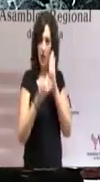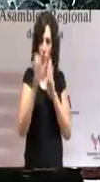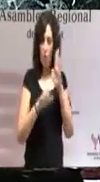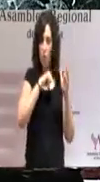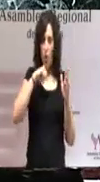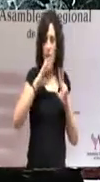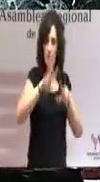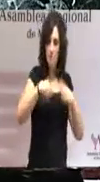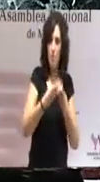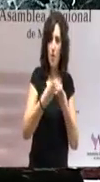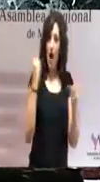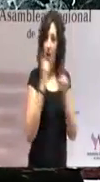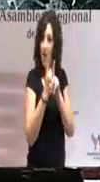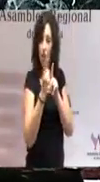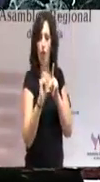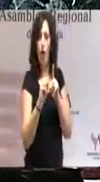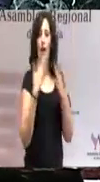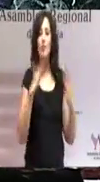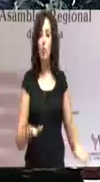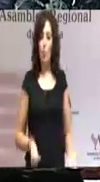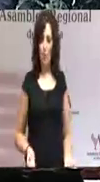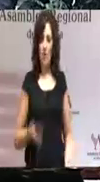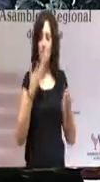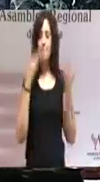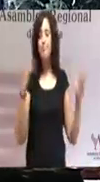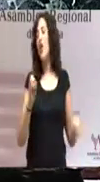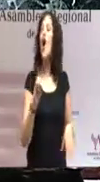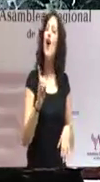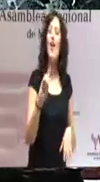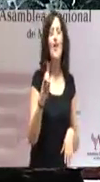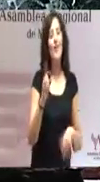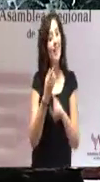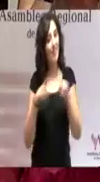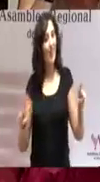se abstuvo. Y se abstuvo, señorías, no, es que